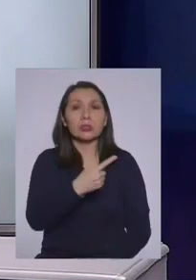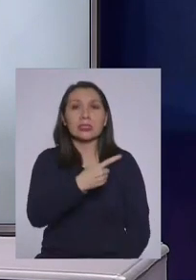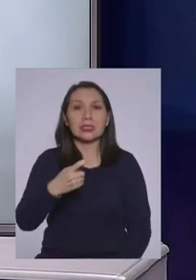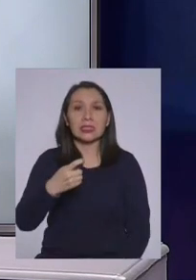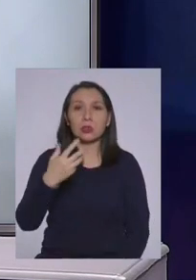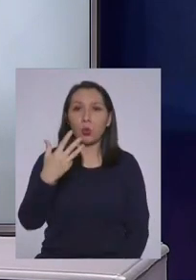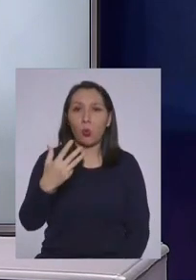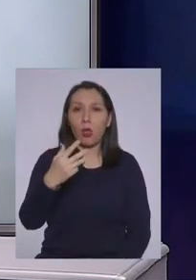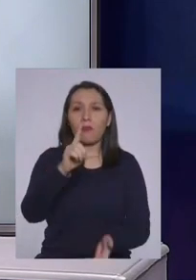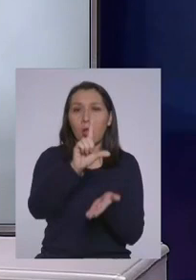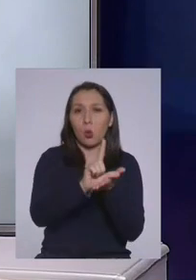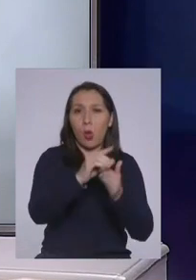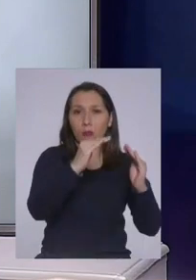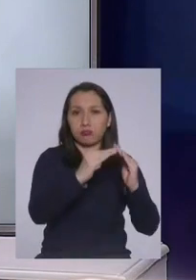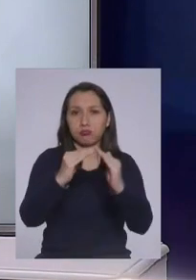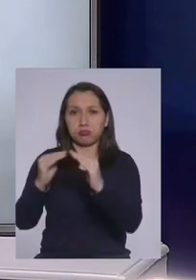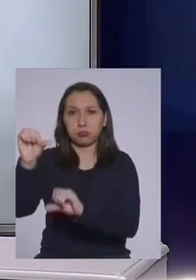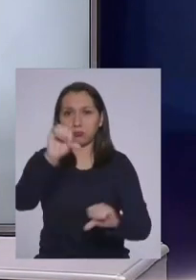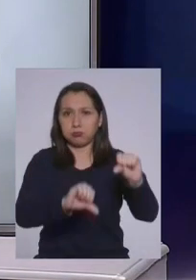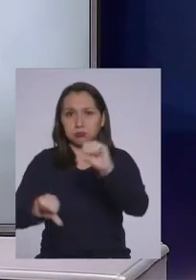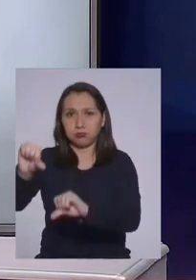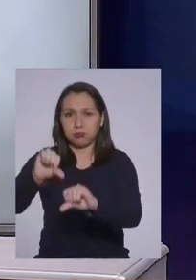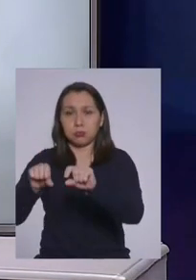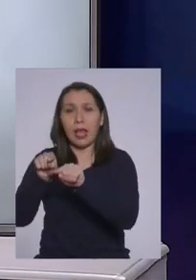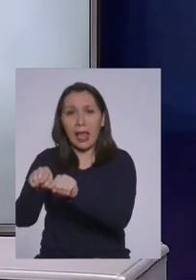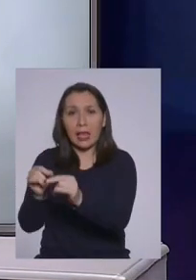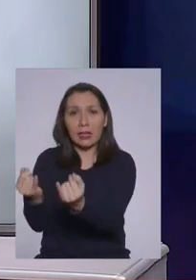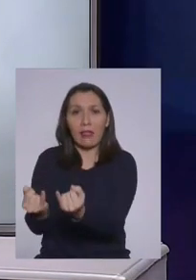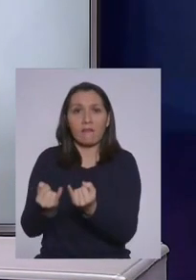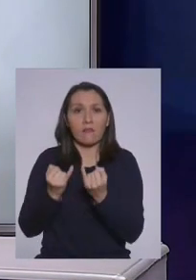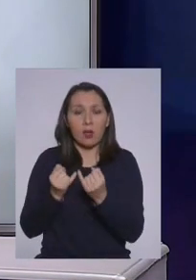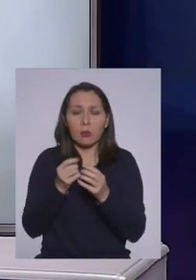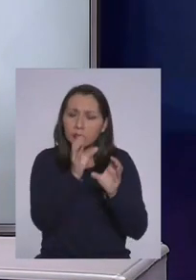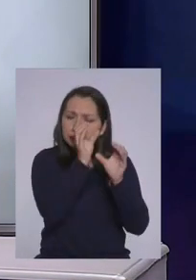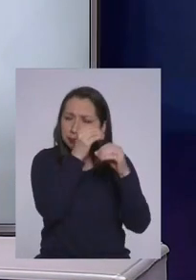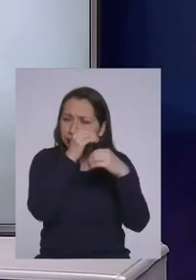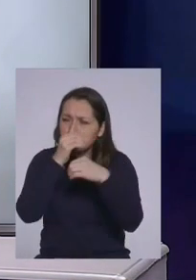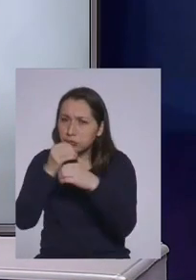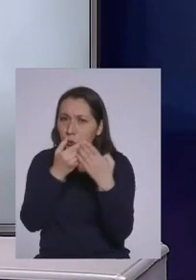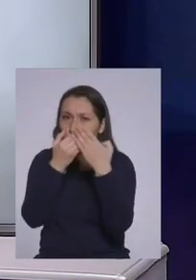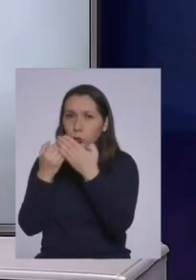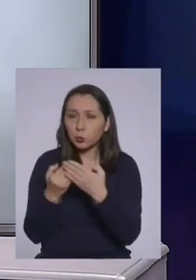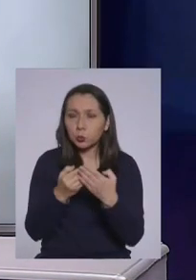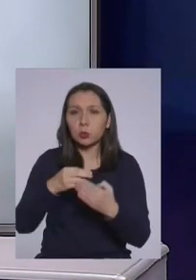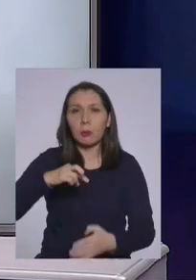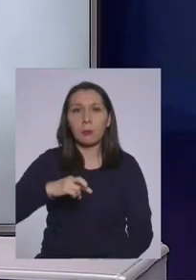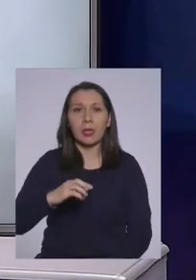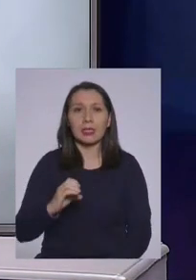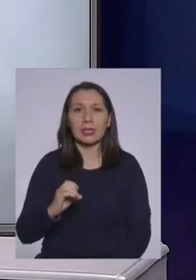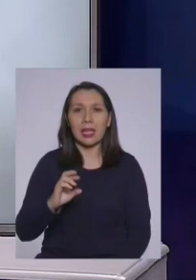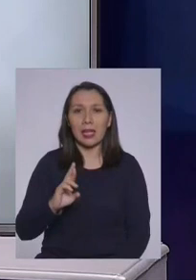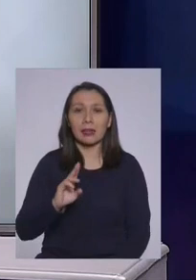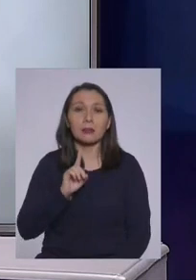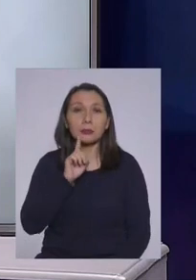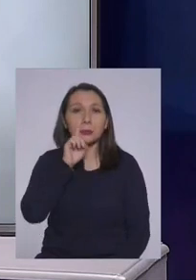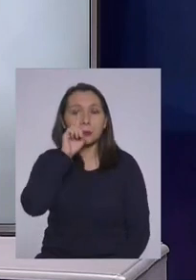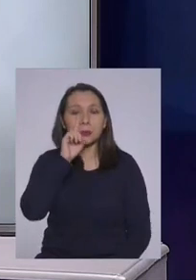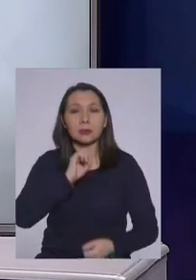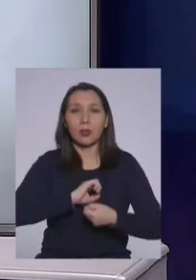109 laboratorios habilitados para estar informando y procesando muestras de PCR por